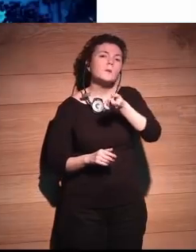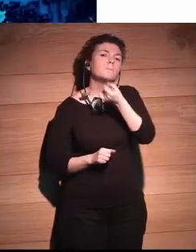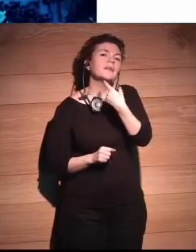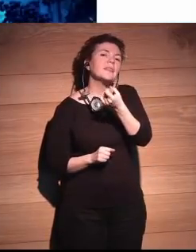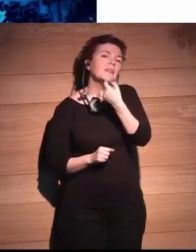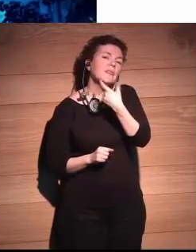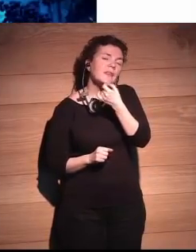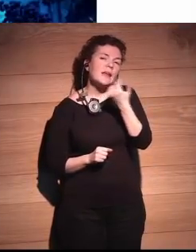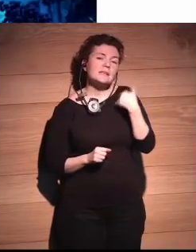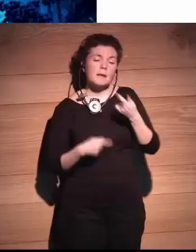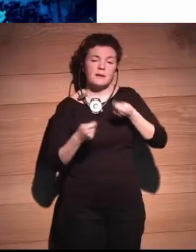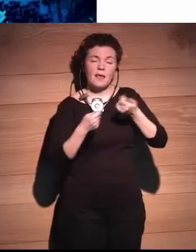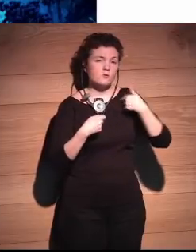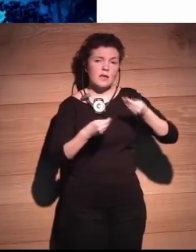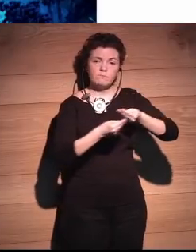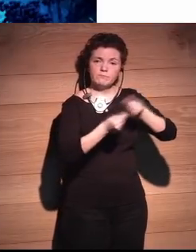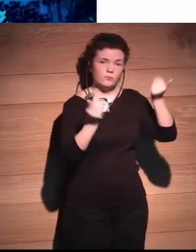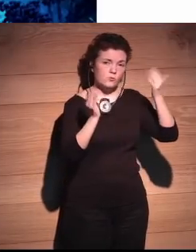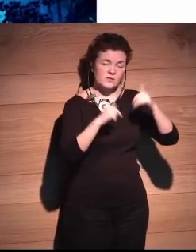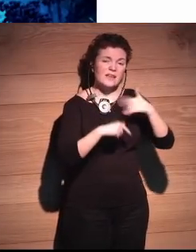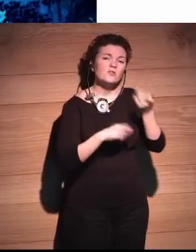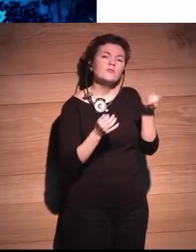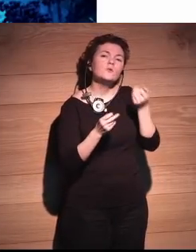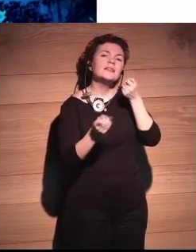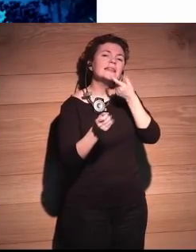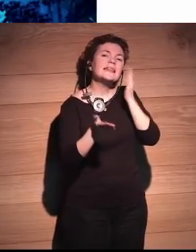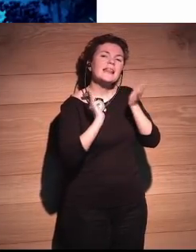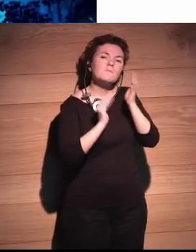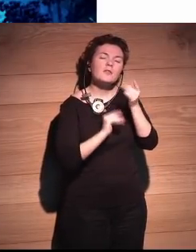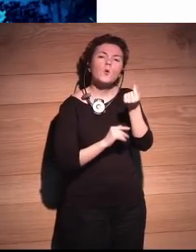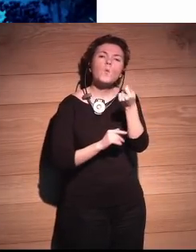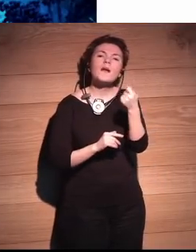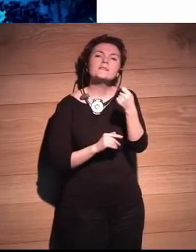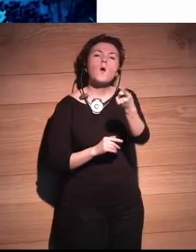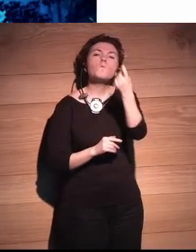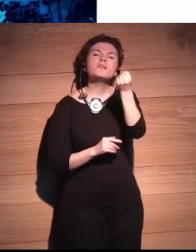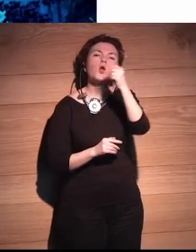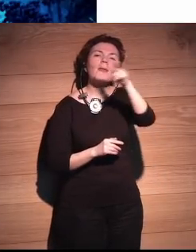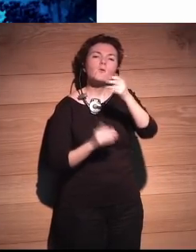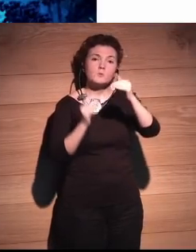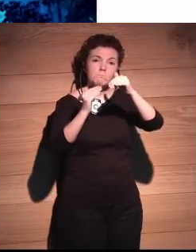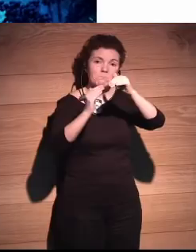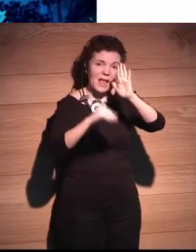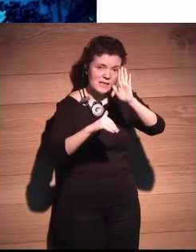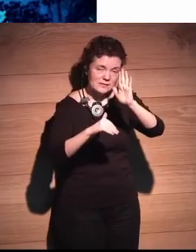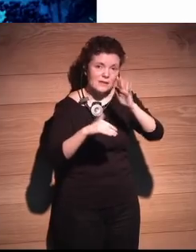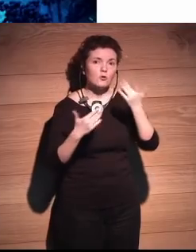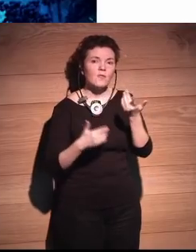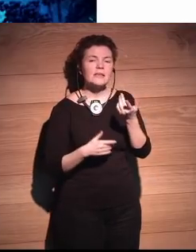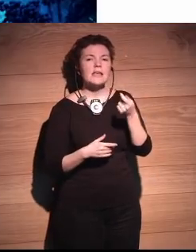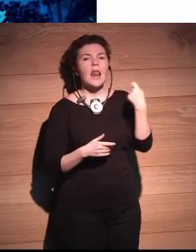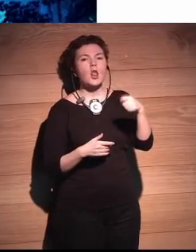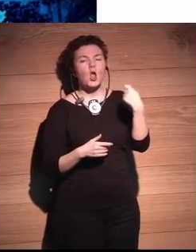medicina que ya no está en el mercado, es un tratamiento que cuesta más de 1 millón de euros. Entonces, el coste